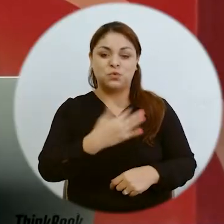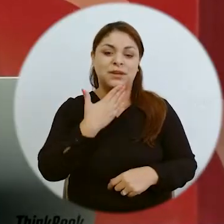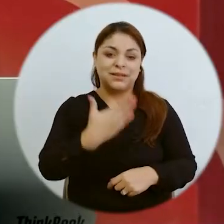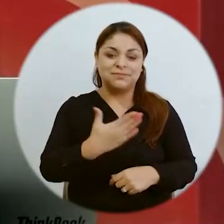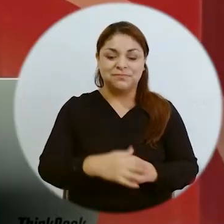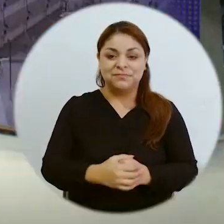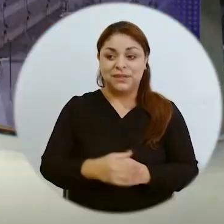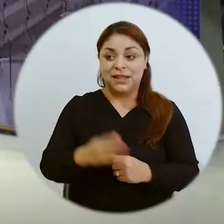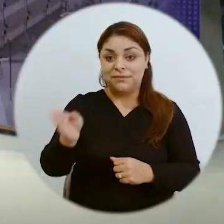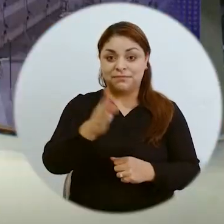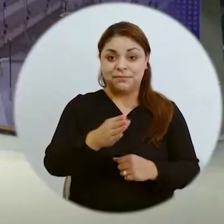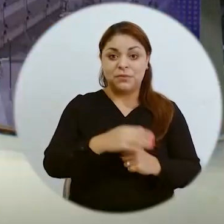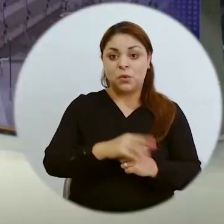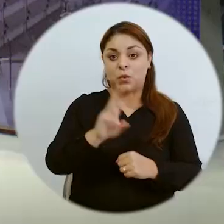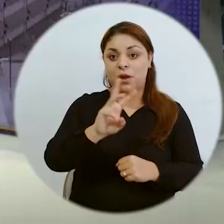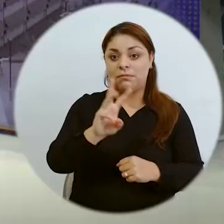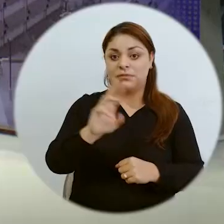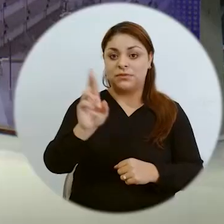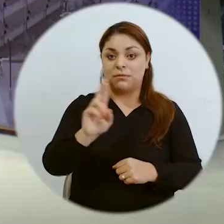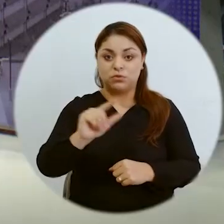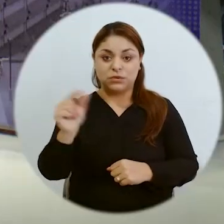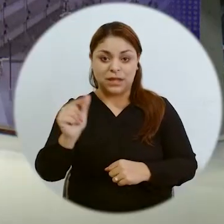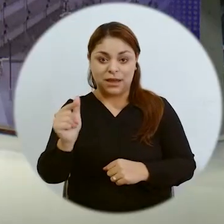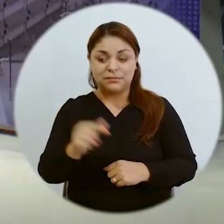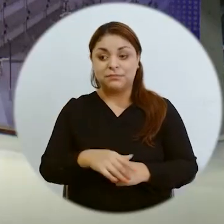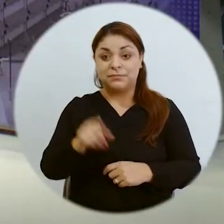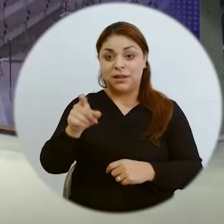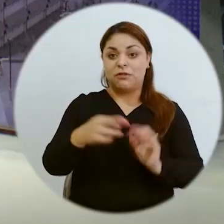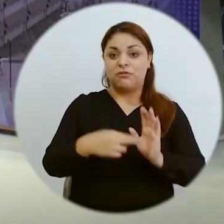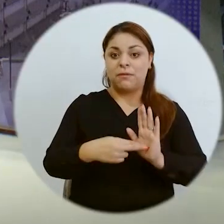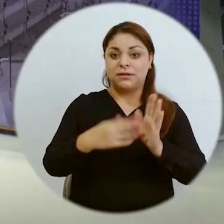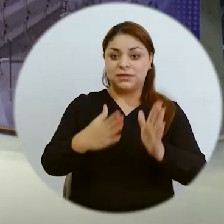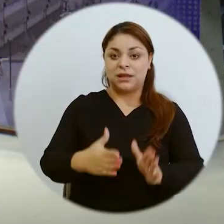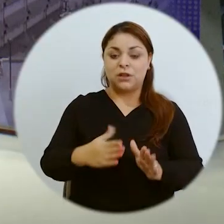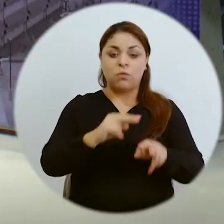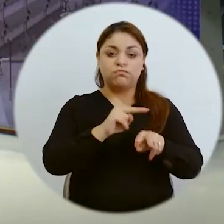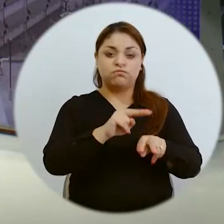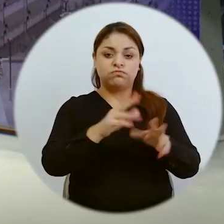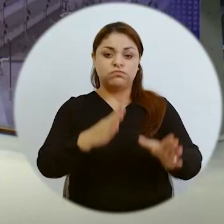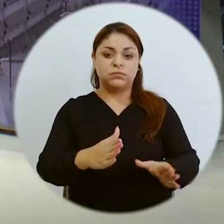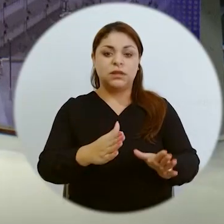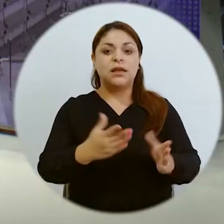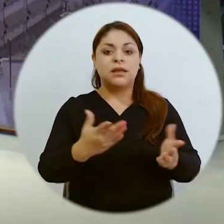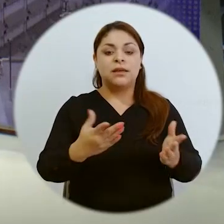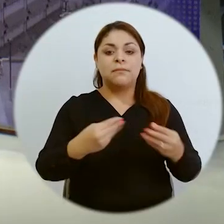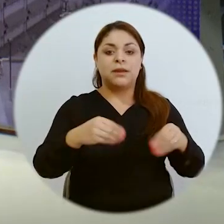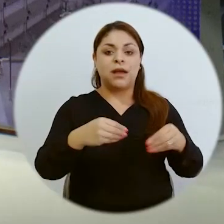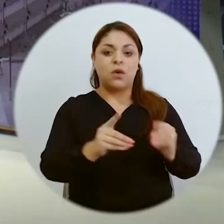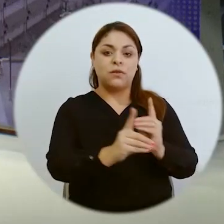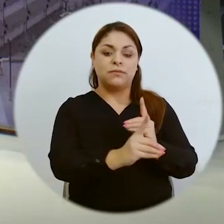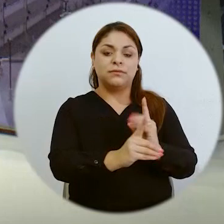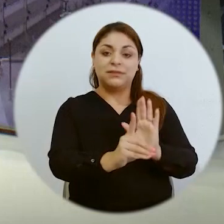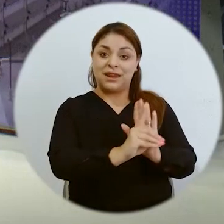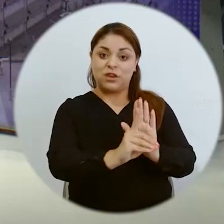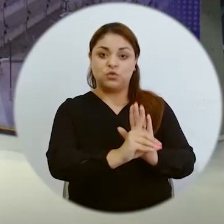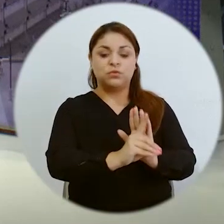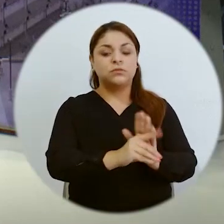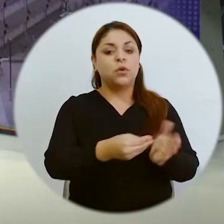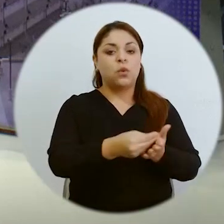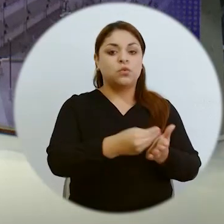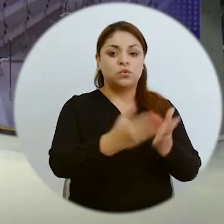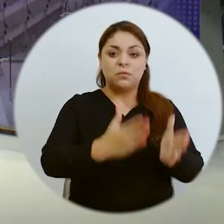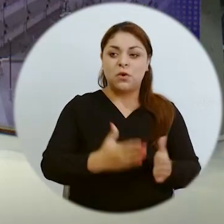gracias. Y también nos acompaña Welmer Ramos González, quien representa el Observatorio de Mercado y Defensa de los Derechos del Consumidor.